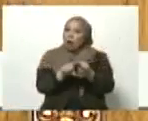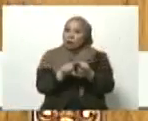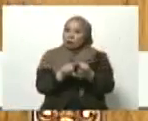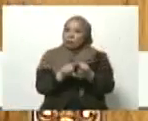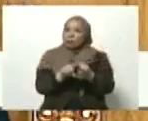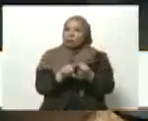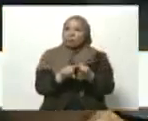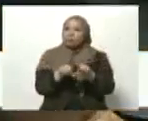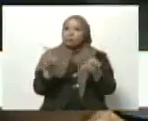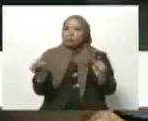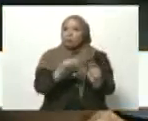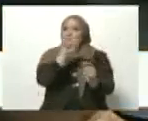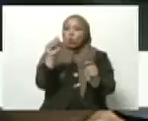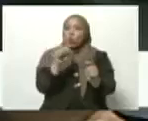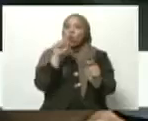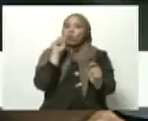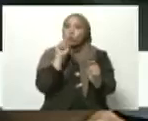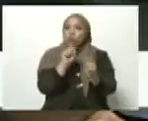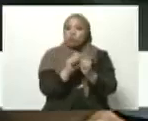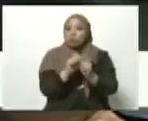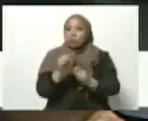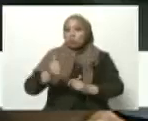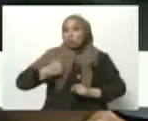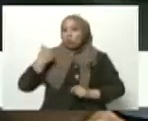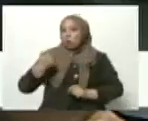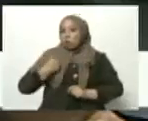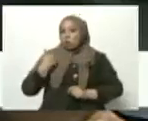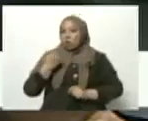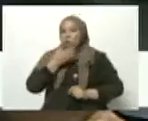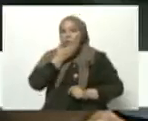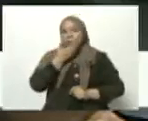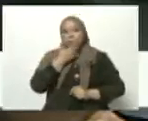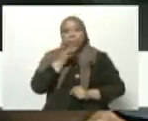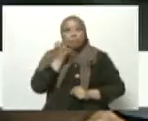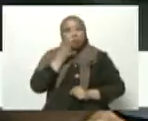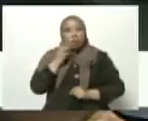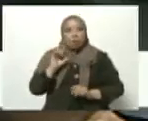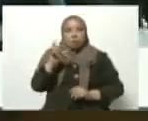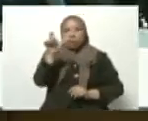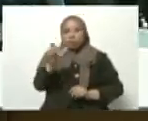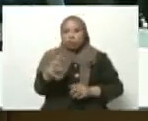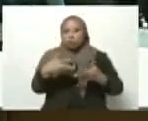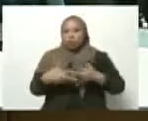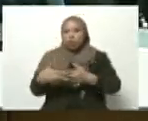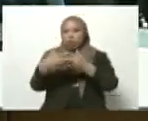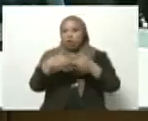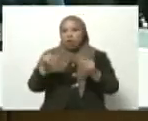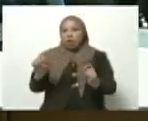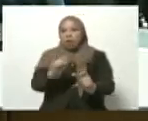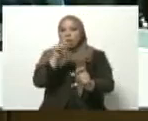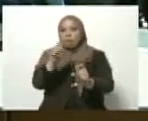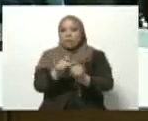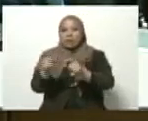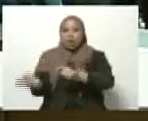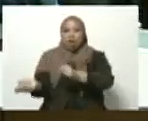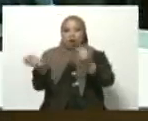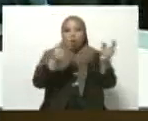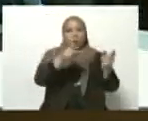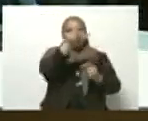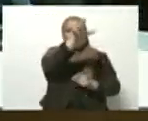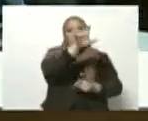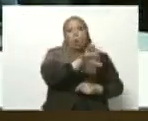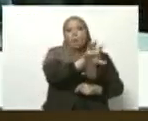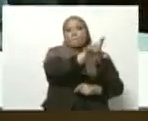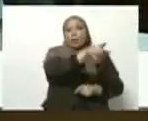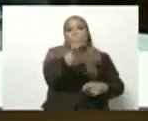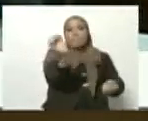enviados especiales sufrían peligro, ¿verdad? Cualquier enviado especial de Estados Unidos o de cualquier otro país puede ser detenido por un tercer país porque le da la gana. Y el